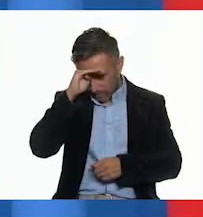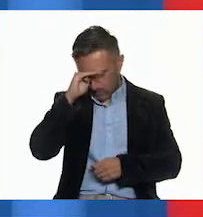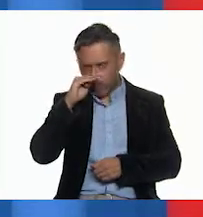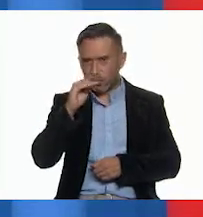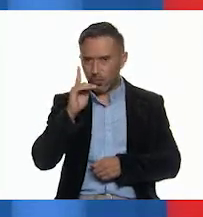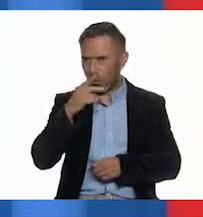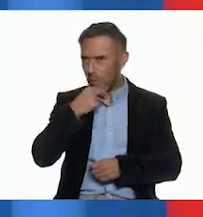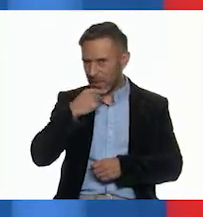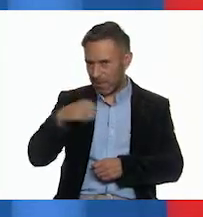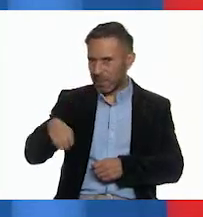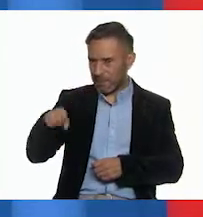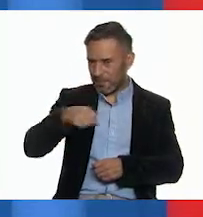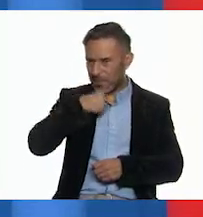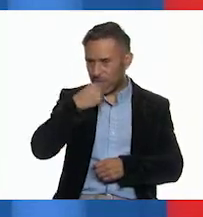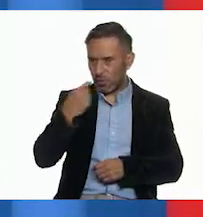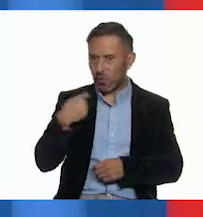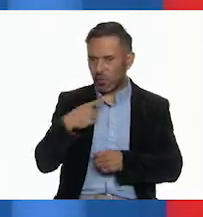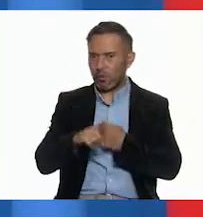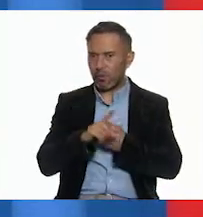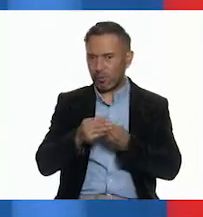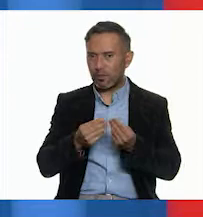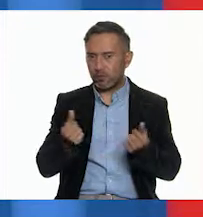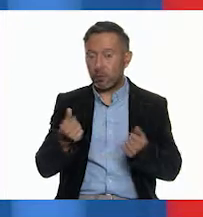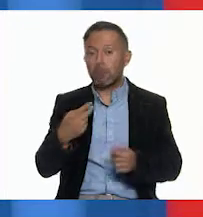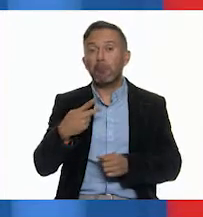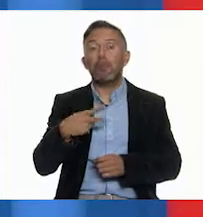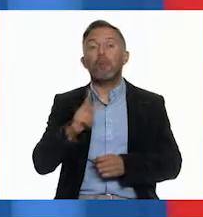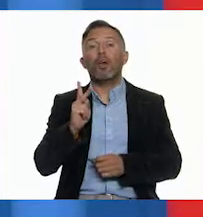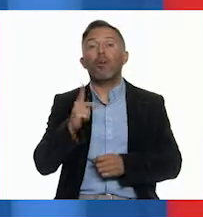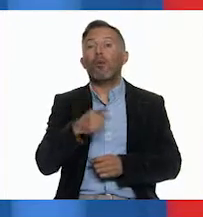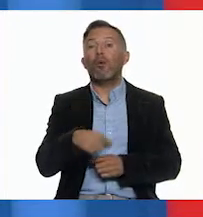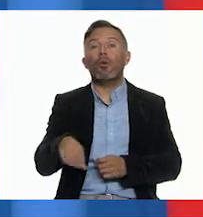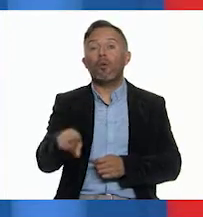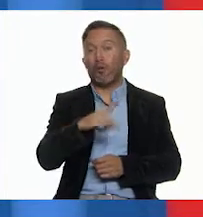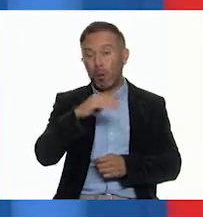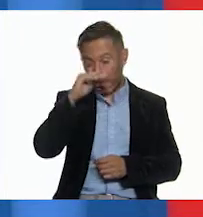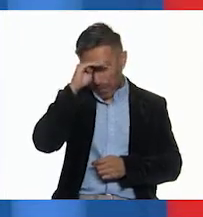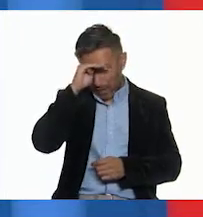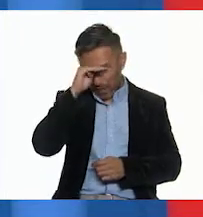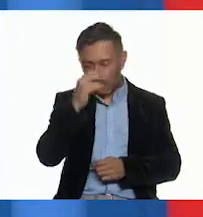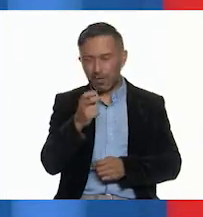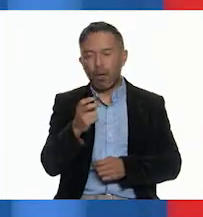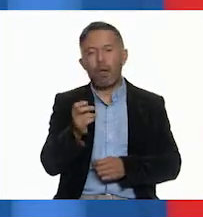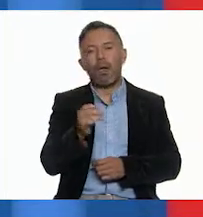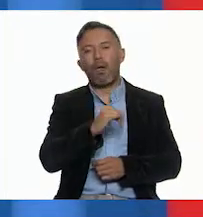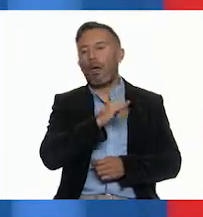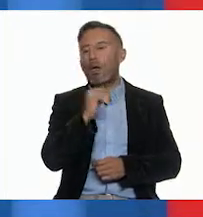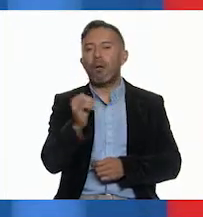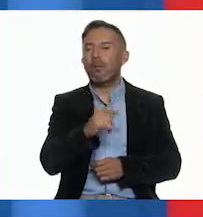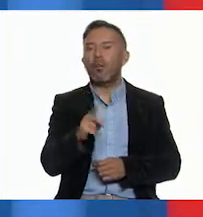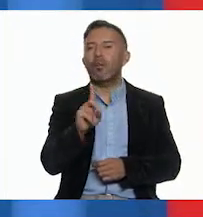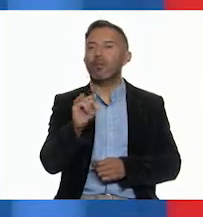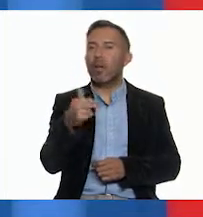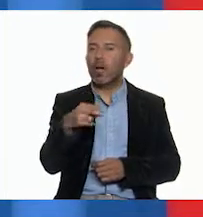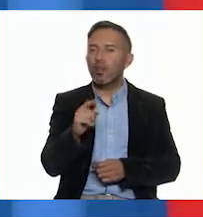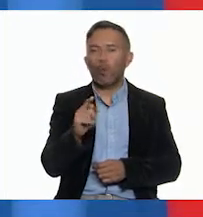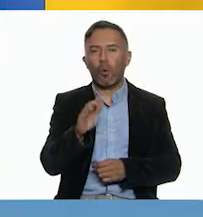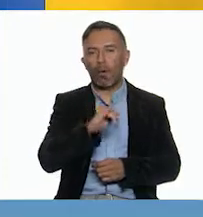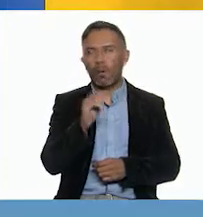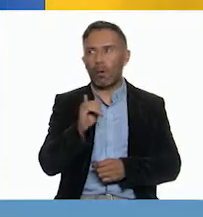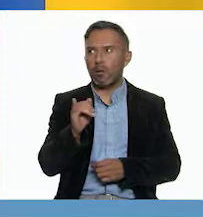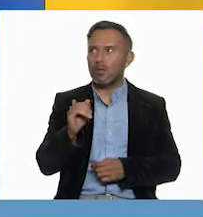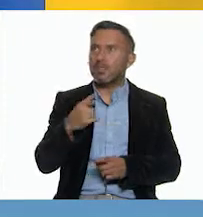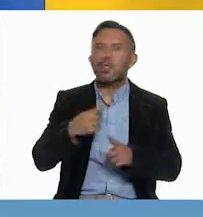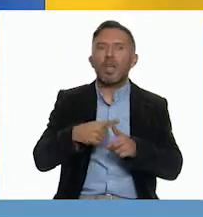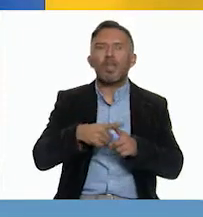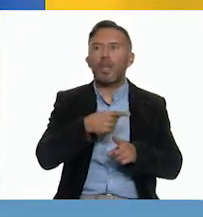hizo el viejito. Pero eso sí, no permitir nunca más que se nos haga daño, no importa quién sea.